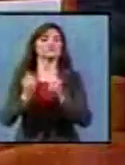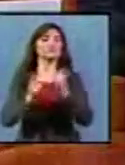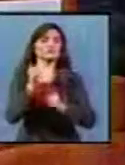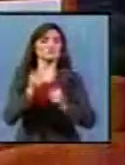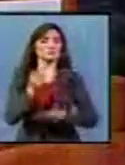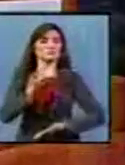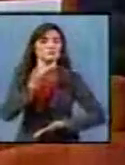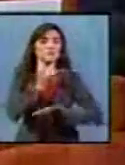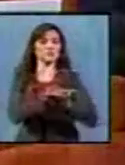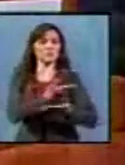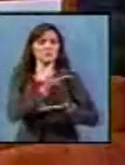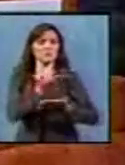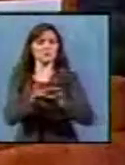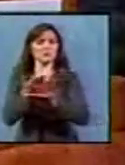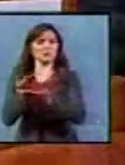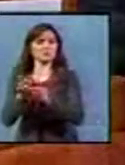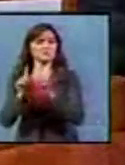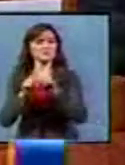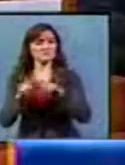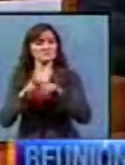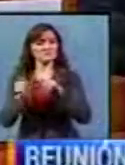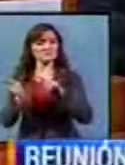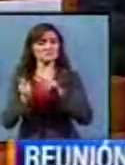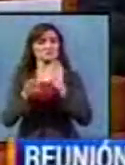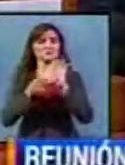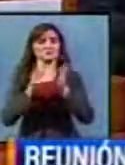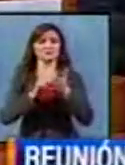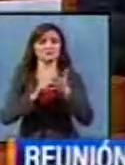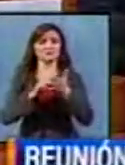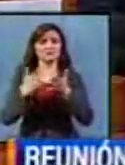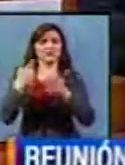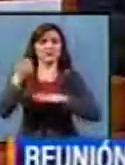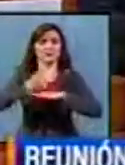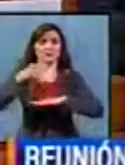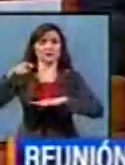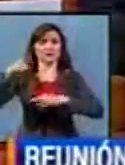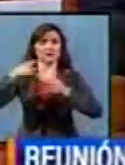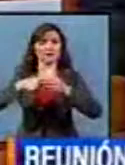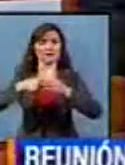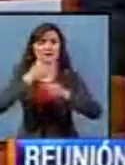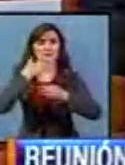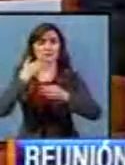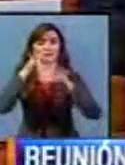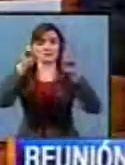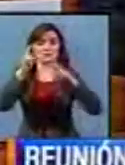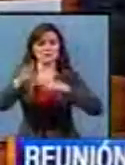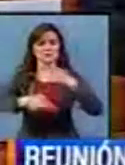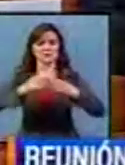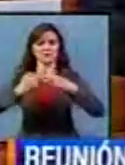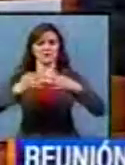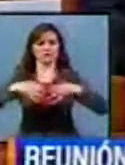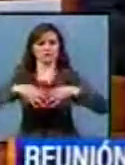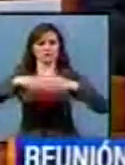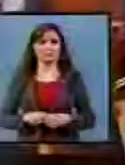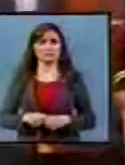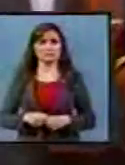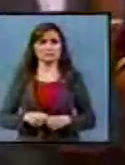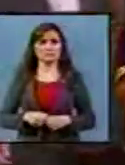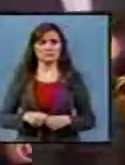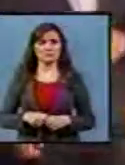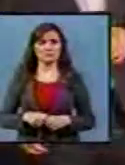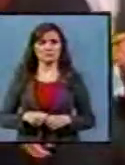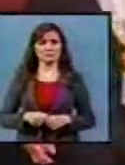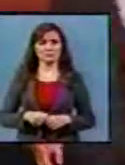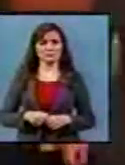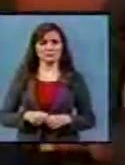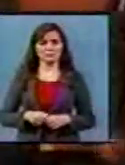entregar propuestas que posicionen a la capital como el centro de negocios más importante del país. Tanto